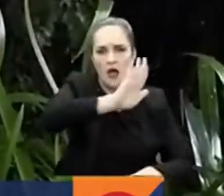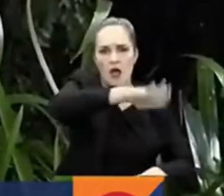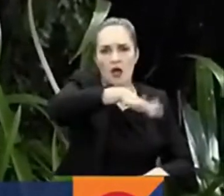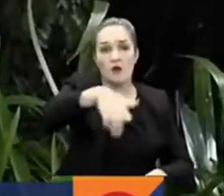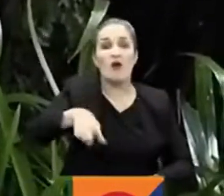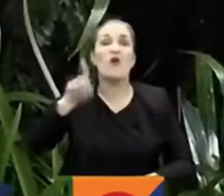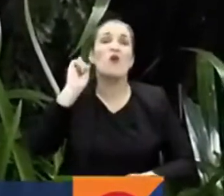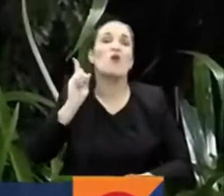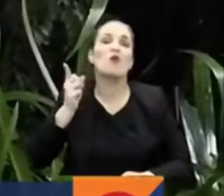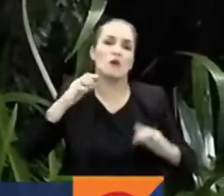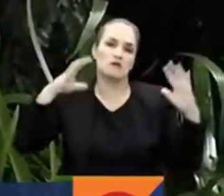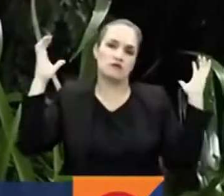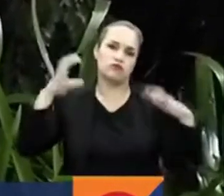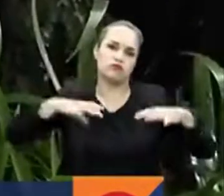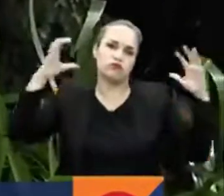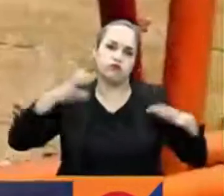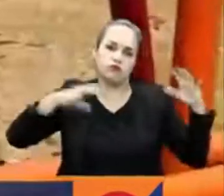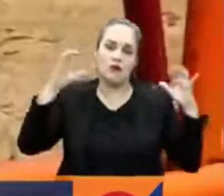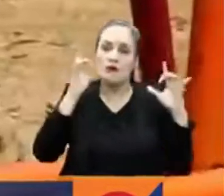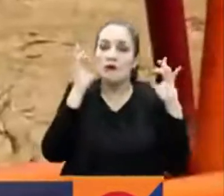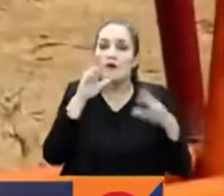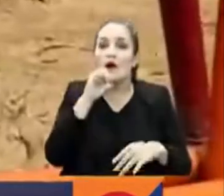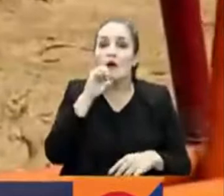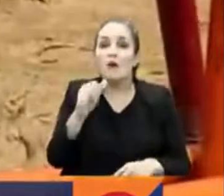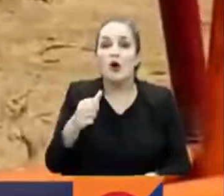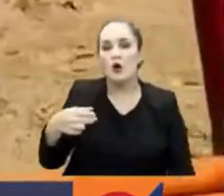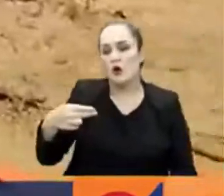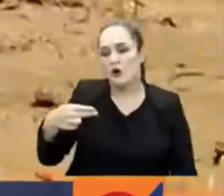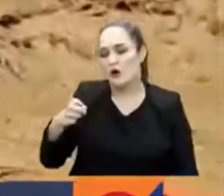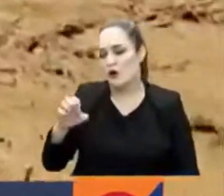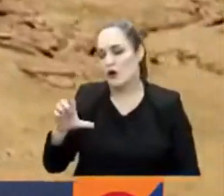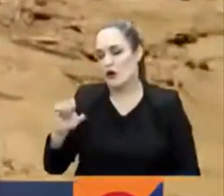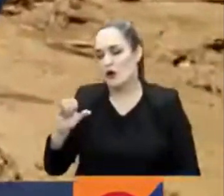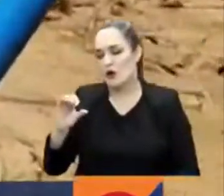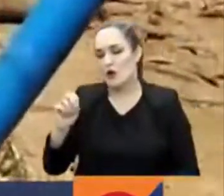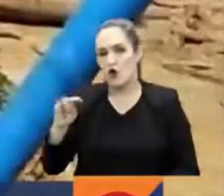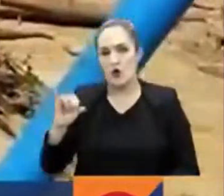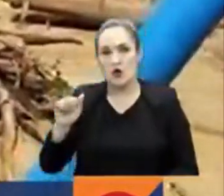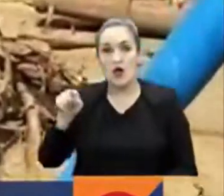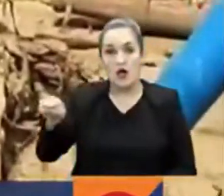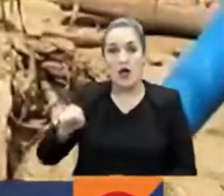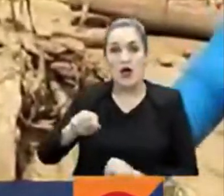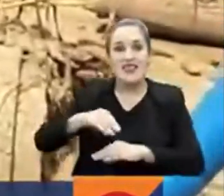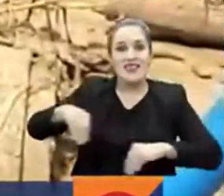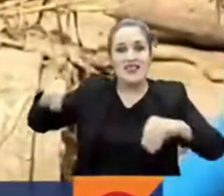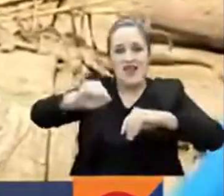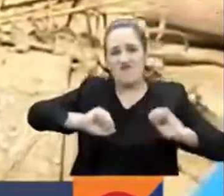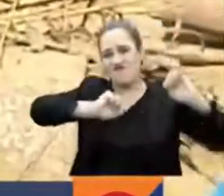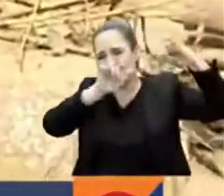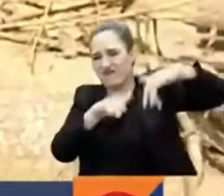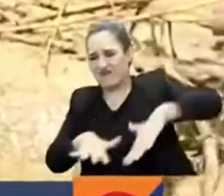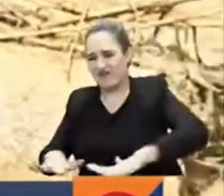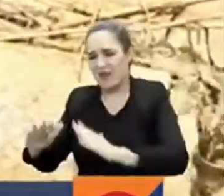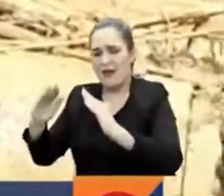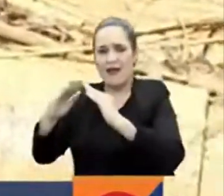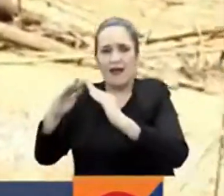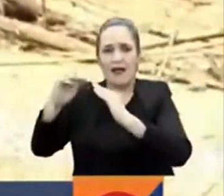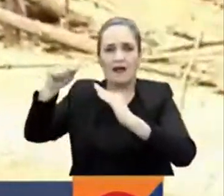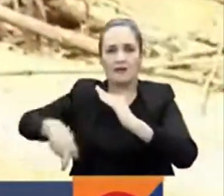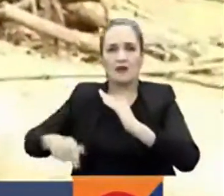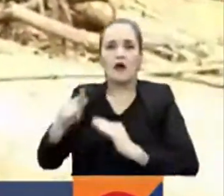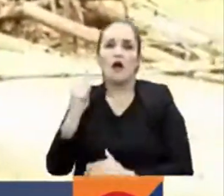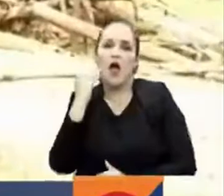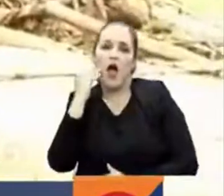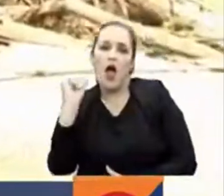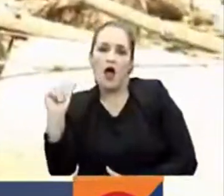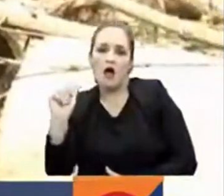fuertes lluvias. Las más graves se registraron en municipios como El Iconia, donde un deslizamiento de tierra que cayó sobre una vivienda le causó la muerte a una